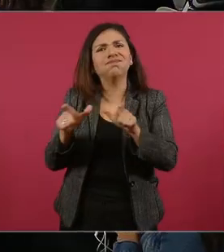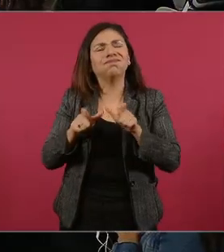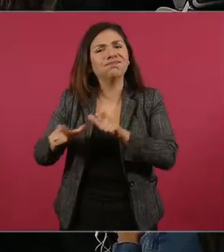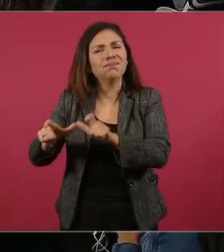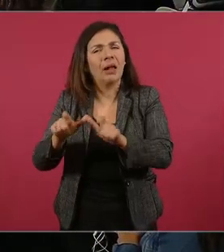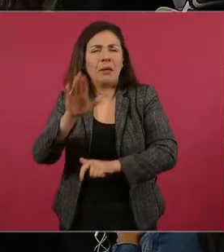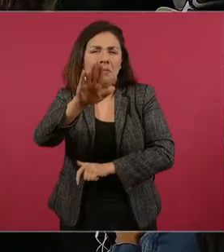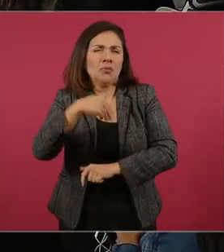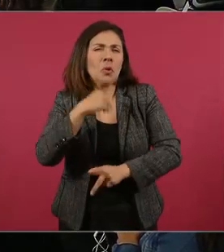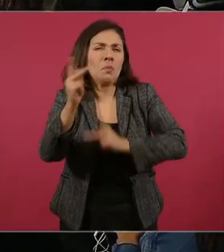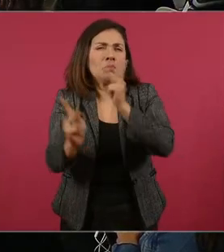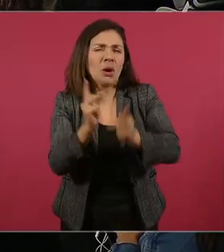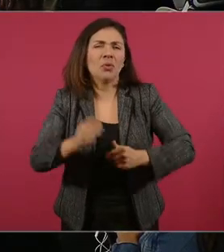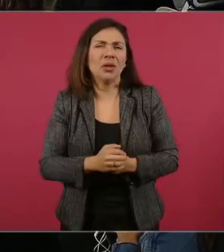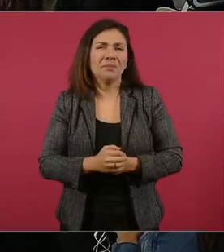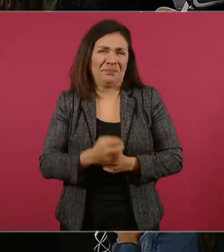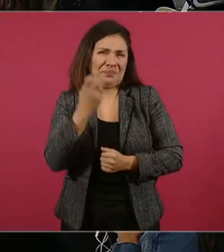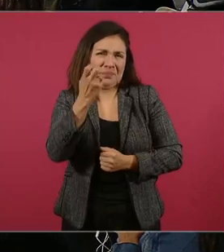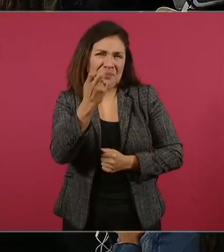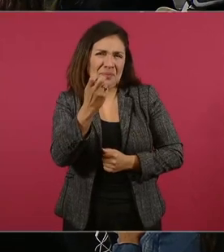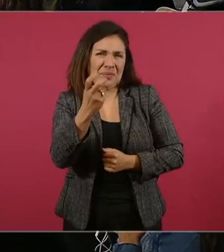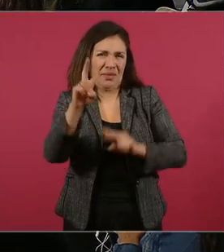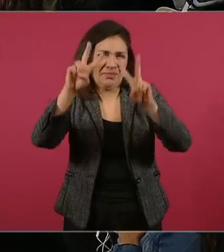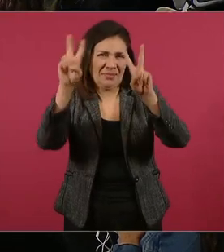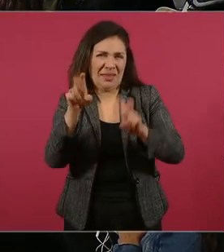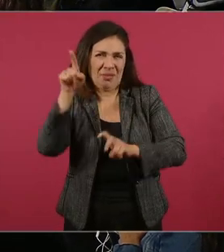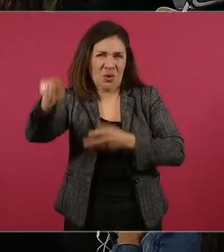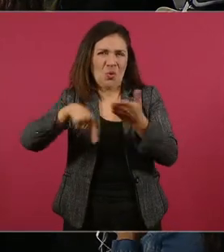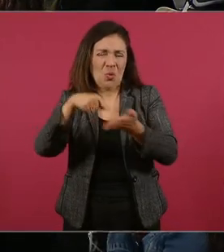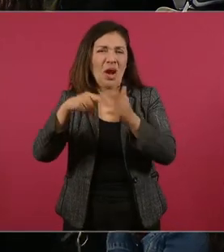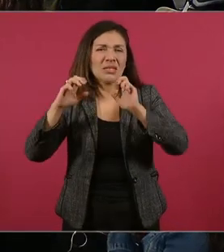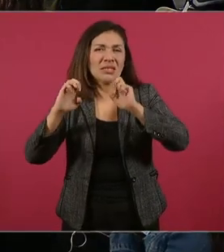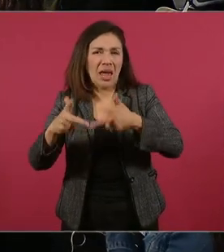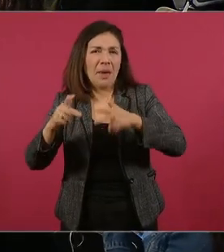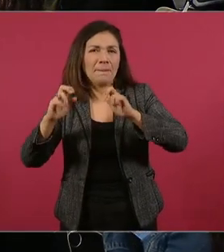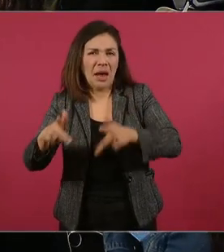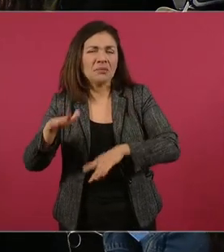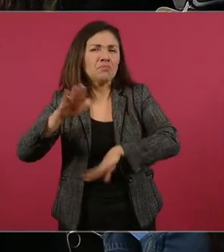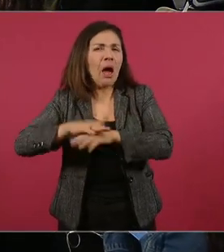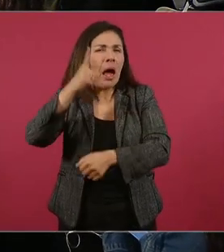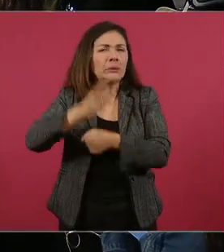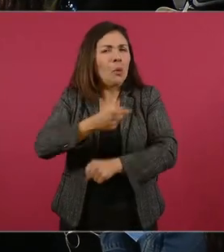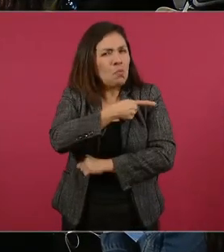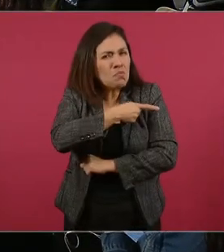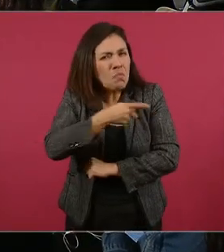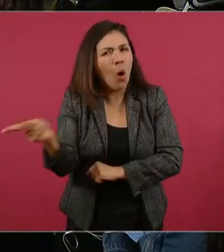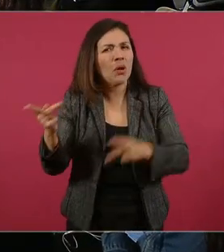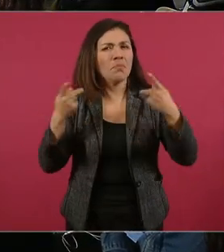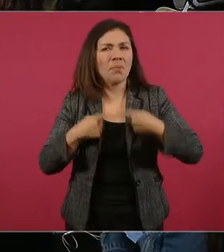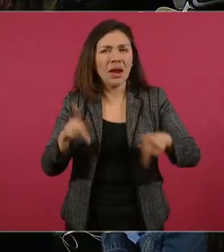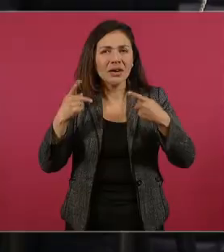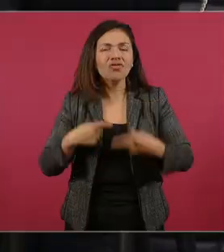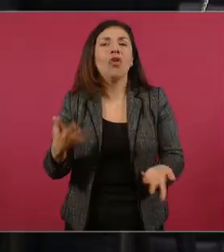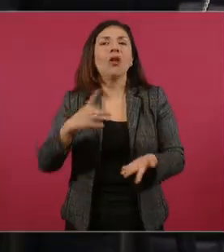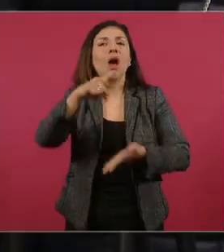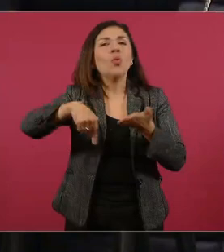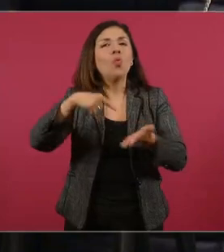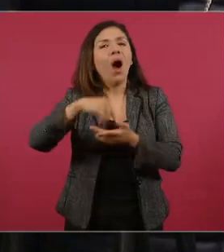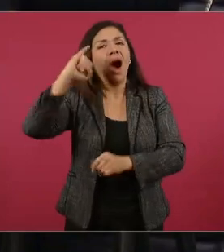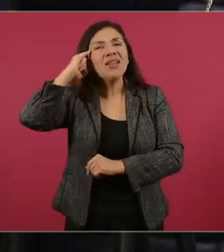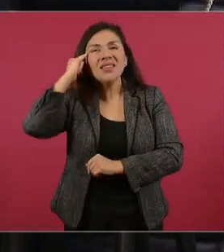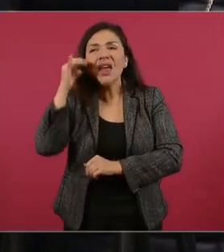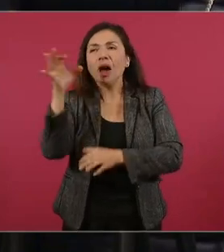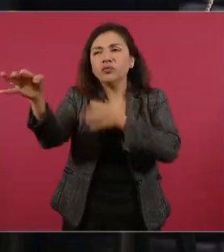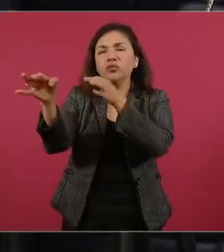en toda la situación y la configuración que se ha dado en esta región de Chiapas de pobreza extrema, además de zonas indígenas que han